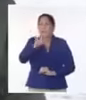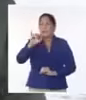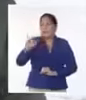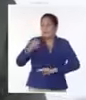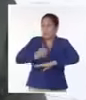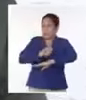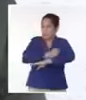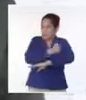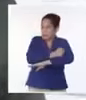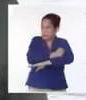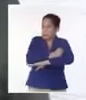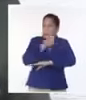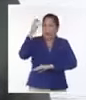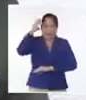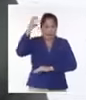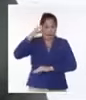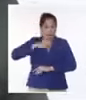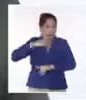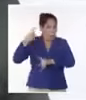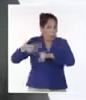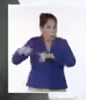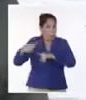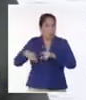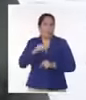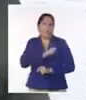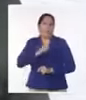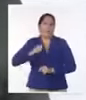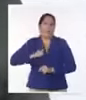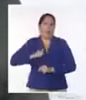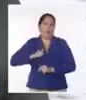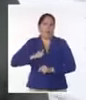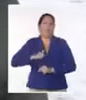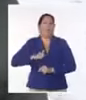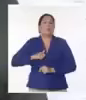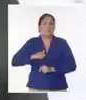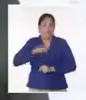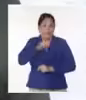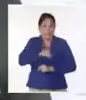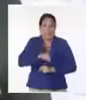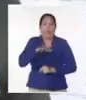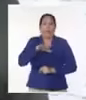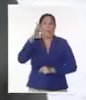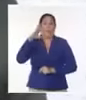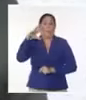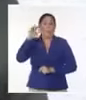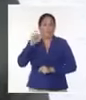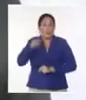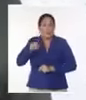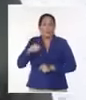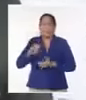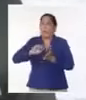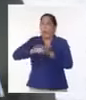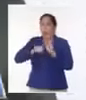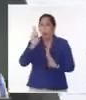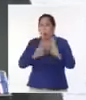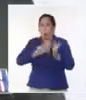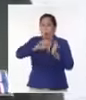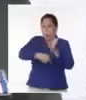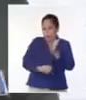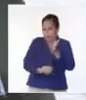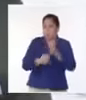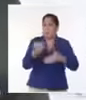del sector estatal y los restantes del sector privado, los que se encuentran depositados en entidades para posterior decisión